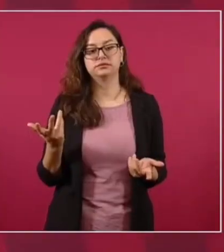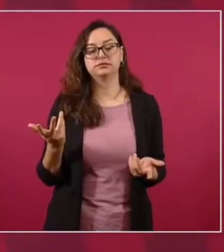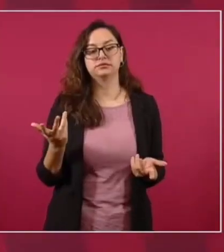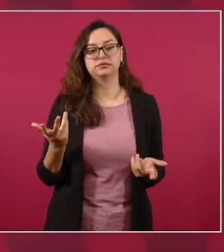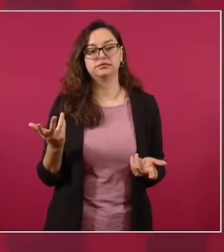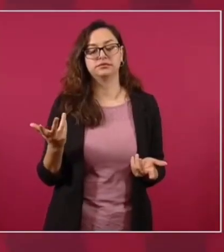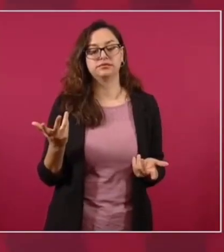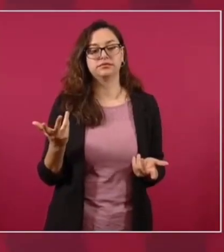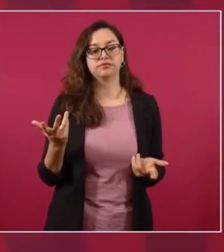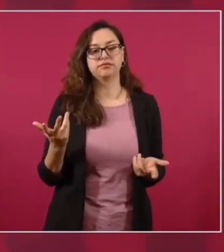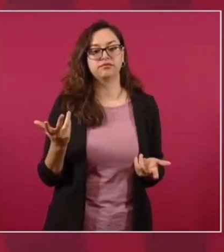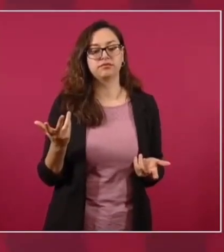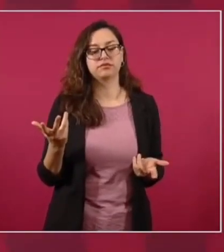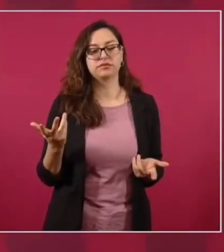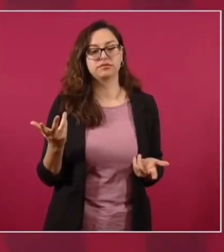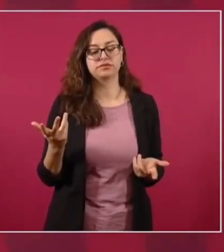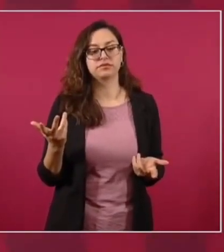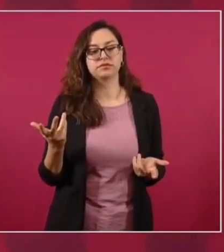cultivan